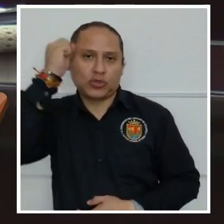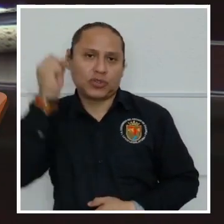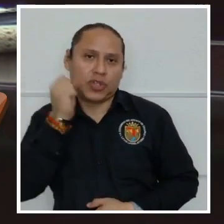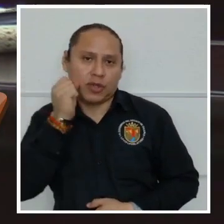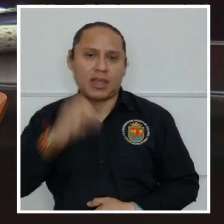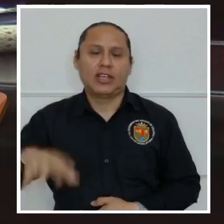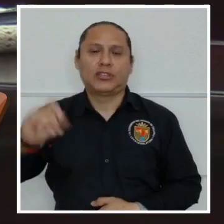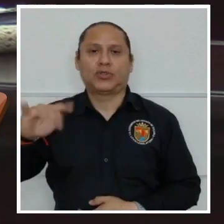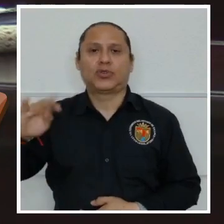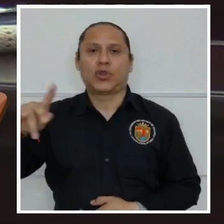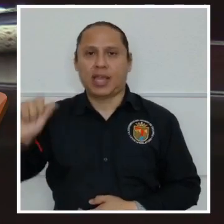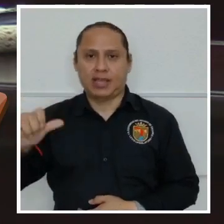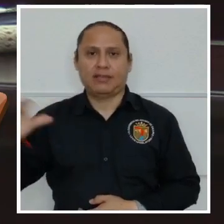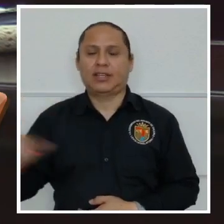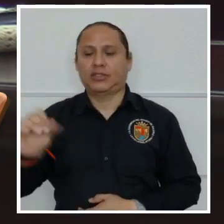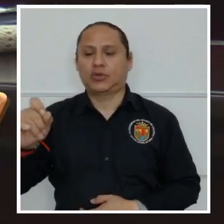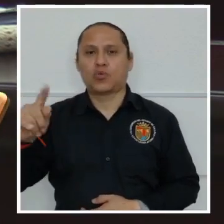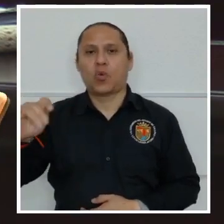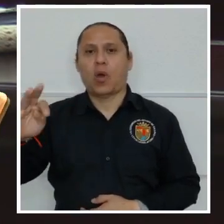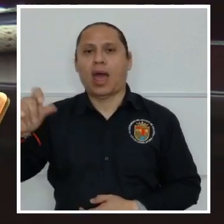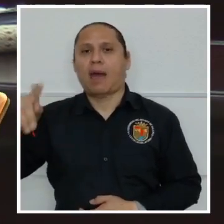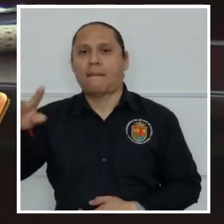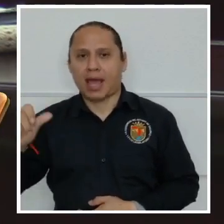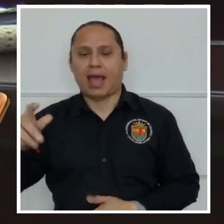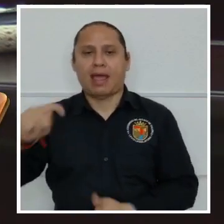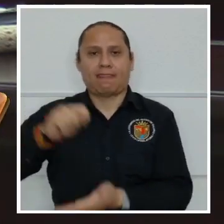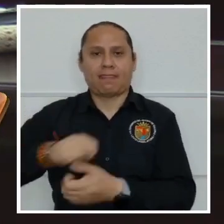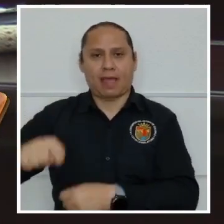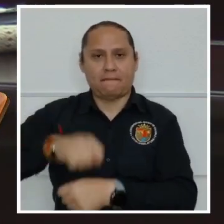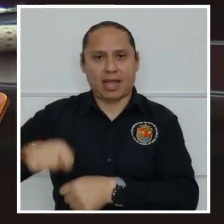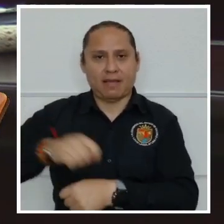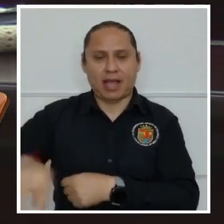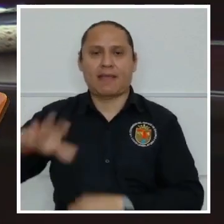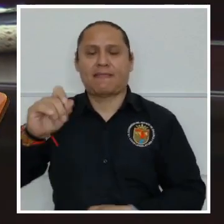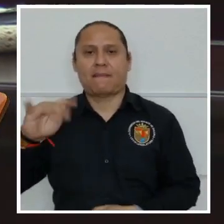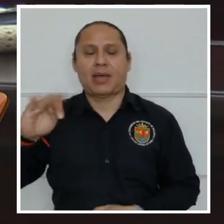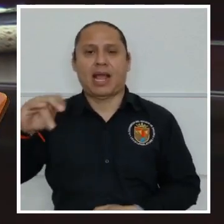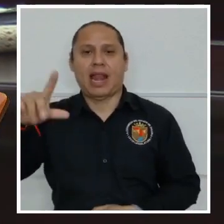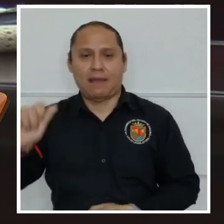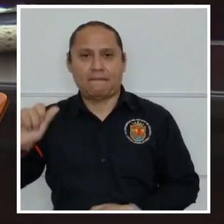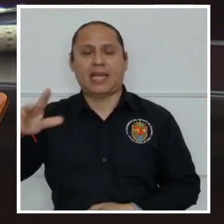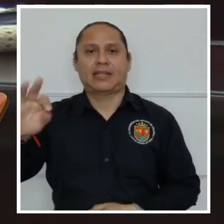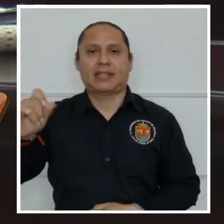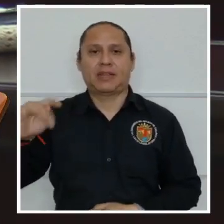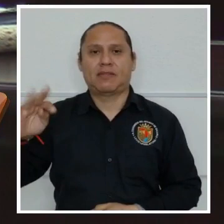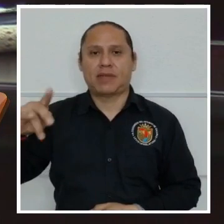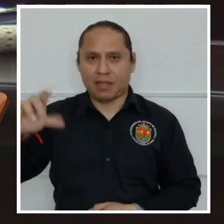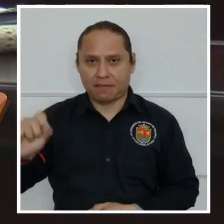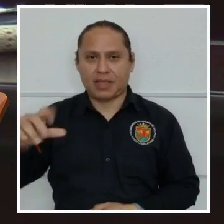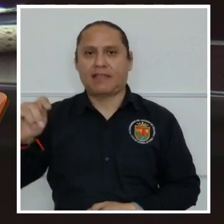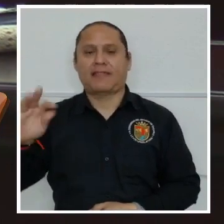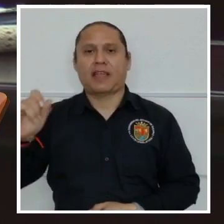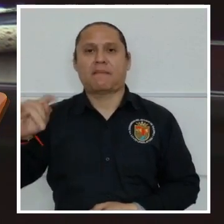Suchiapa, Suchiate, Sunuapa, Tapachula, Tapalapa, Tapilula, Tecpatán,